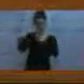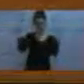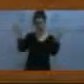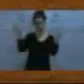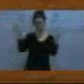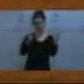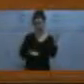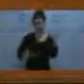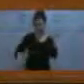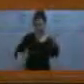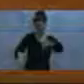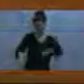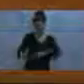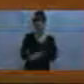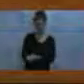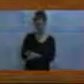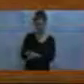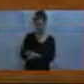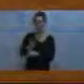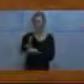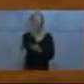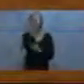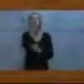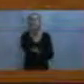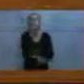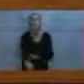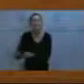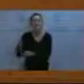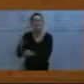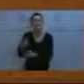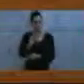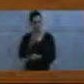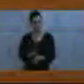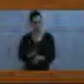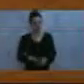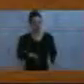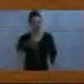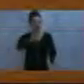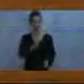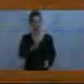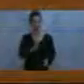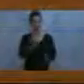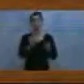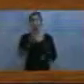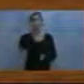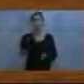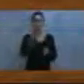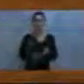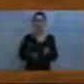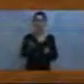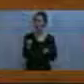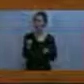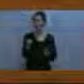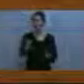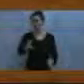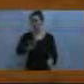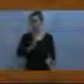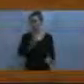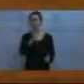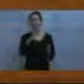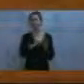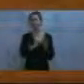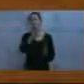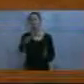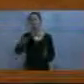guarderías en Asturias o de escuelas infantiles, nos encontramos que un matrimonio que ingrese